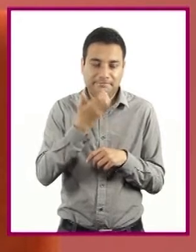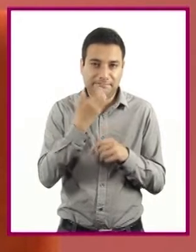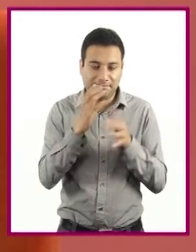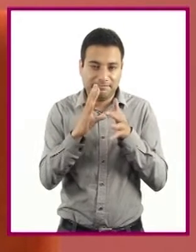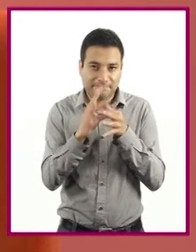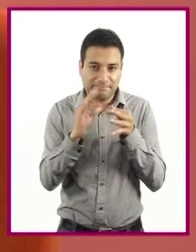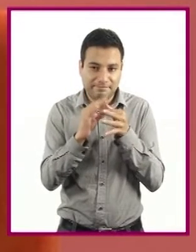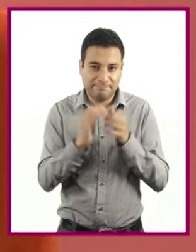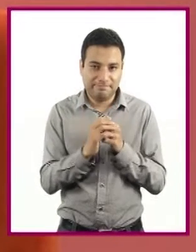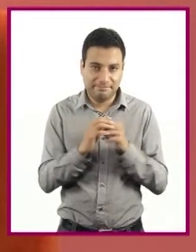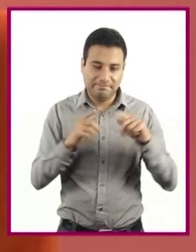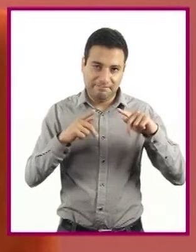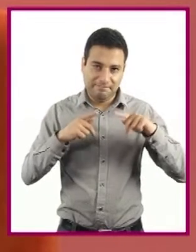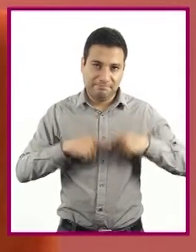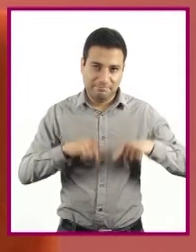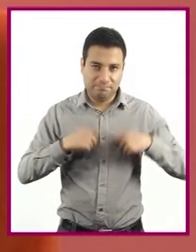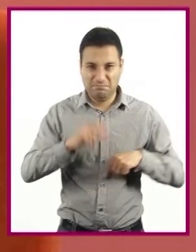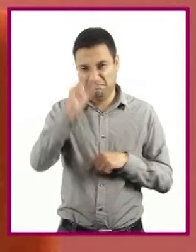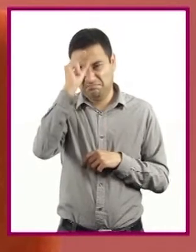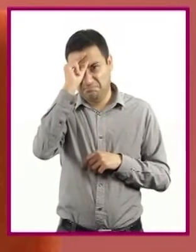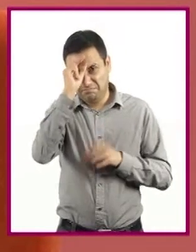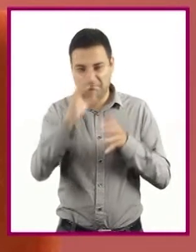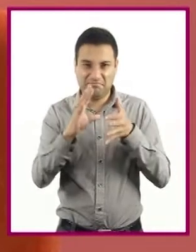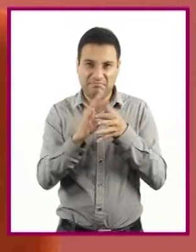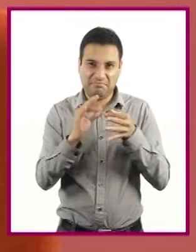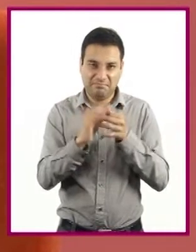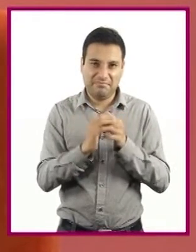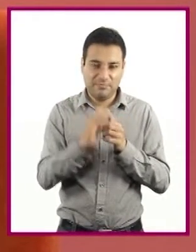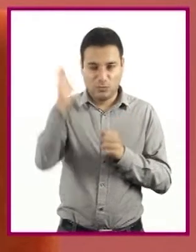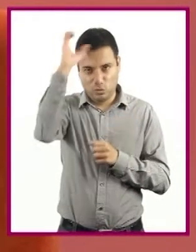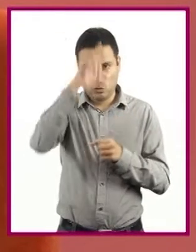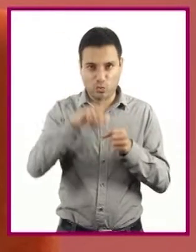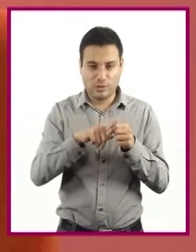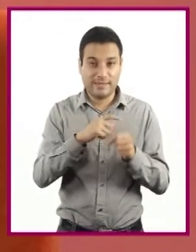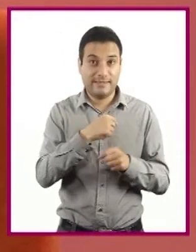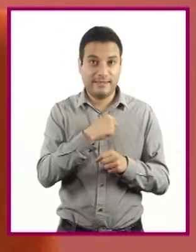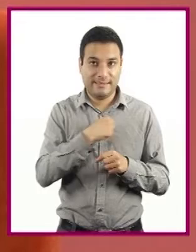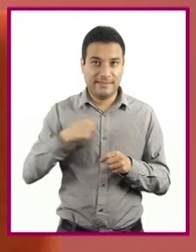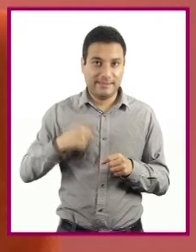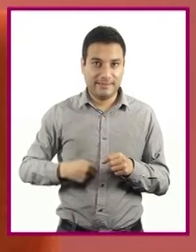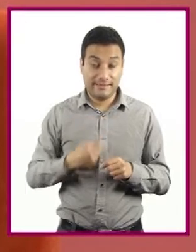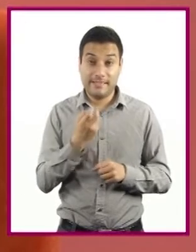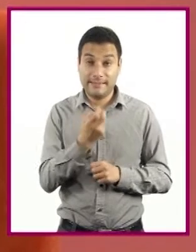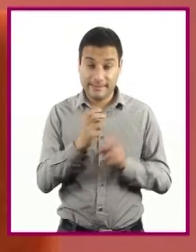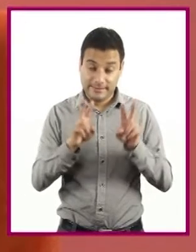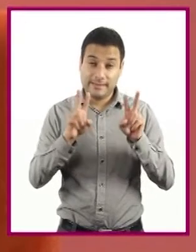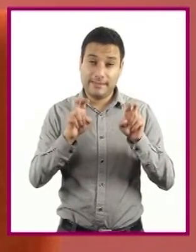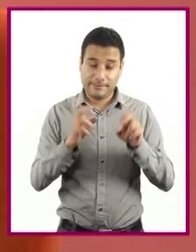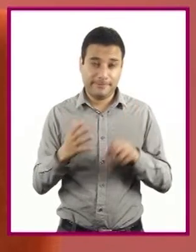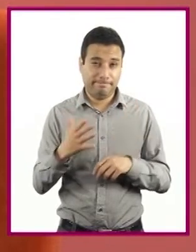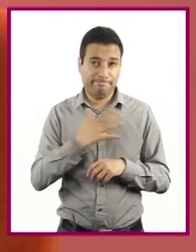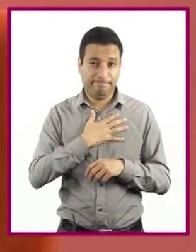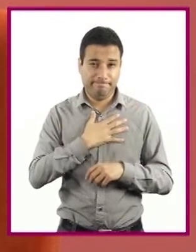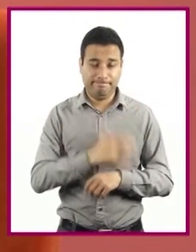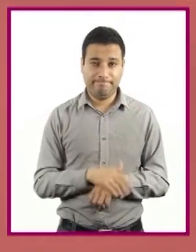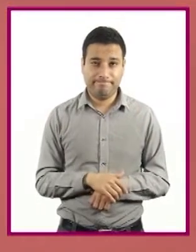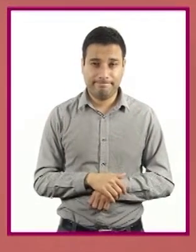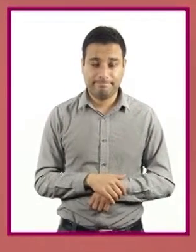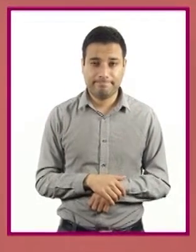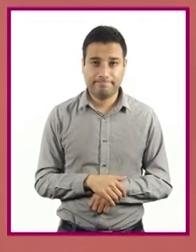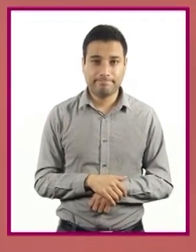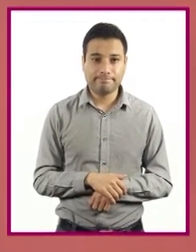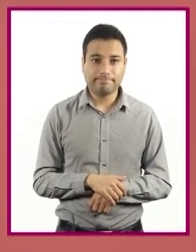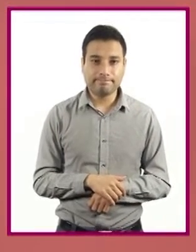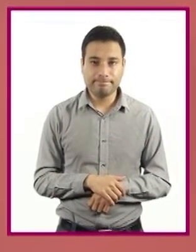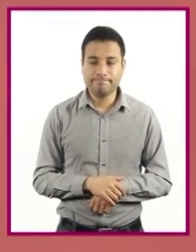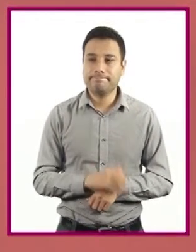los proverbios clásicos en la cultura y la lengua china, ya que es un tema que me apasiona y que he estudiado durante muchos años.